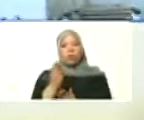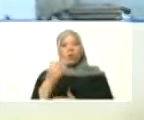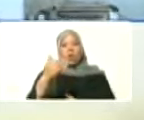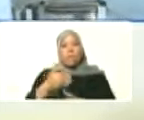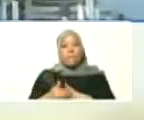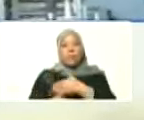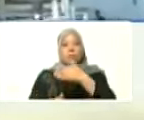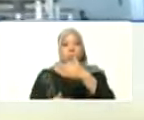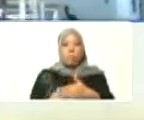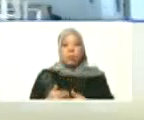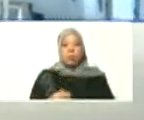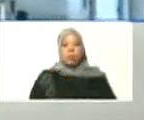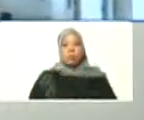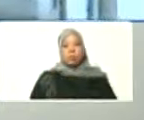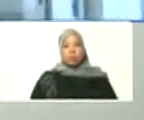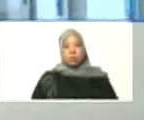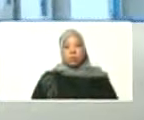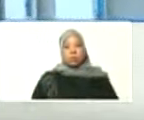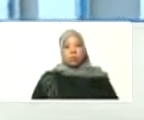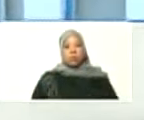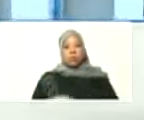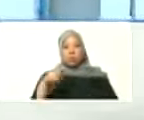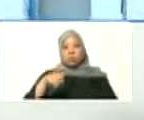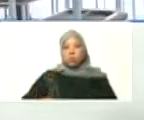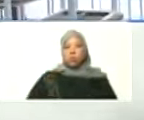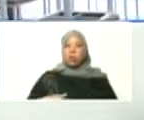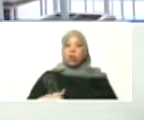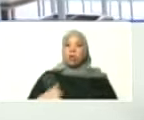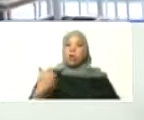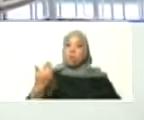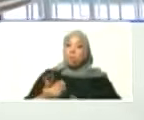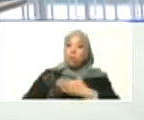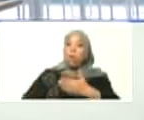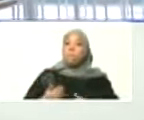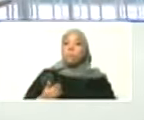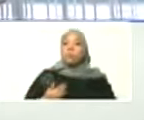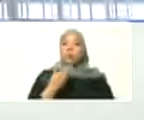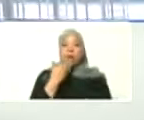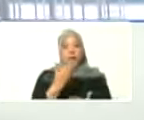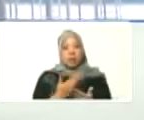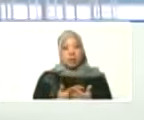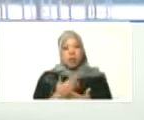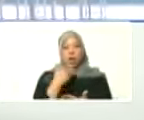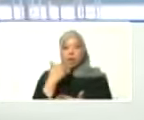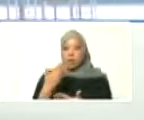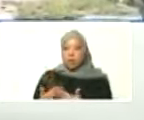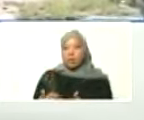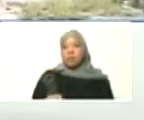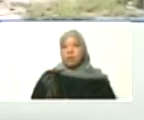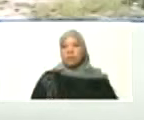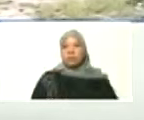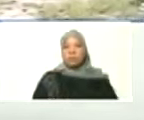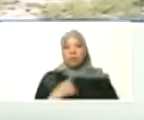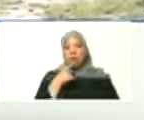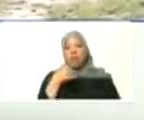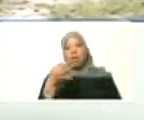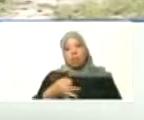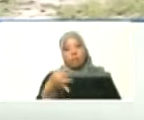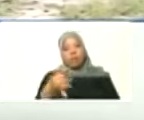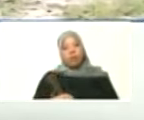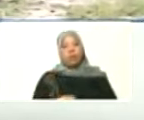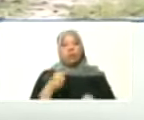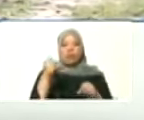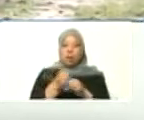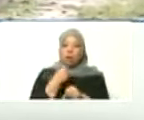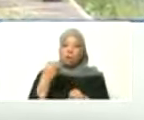a paso. Vamos, dando pasos hacia adelante. Bueno, les agradezco. De verdad, sigan